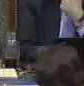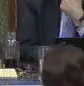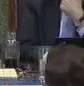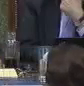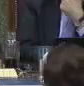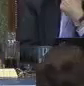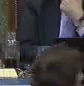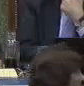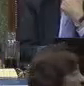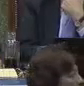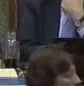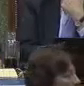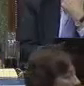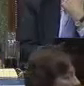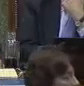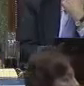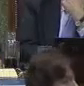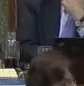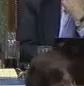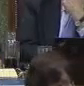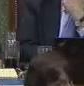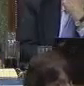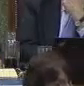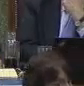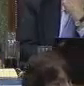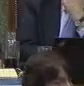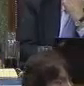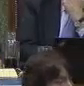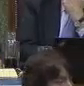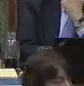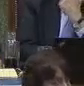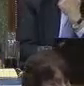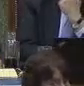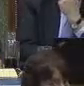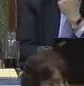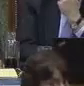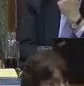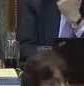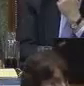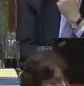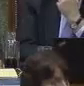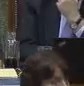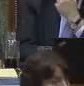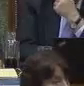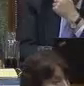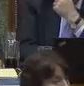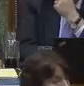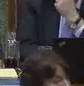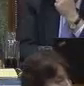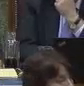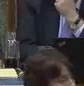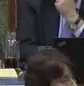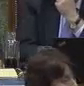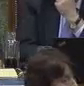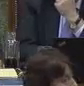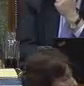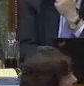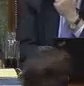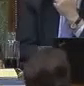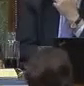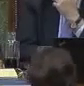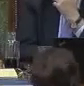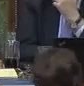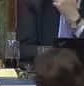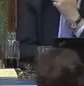Presidente, reglamento. Le pido reunión de comité sin suspensión de la sesión, por favor. Ya, no hay problema. A continuación tiene la palabra el diputado Melo.